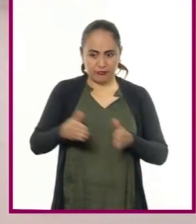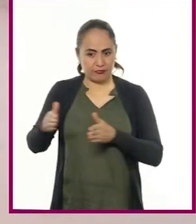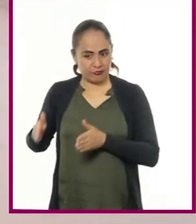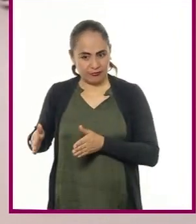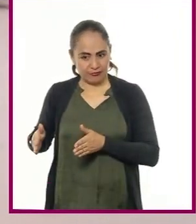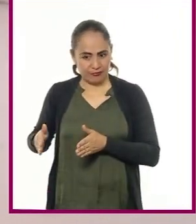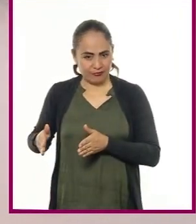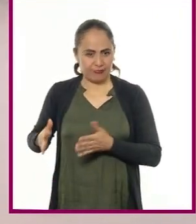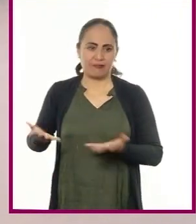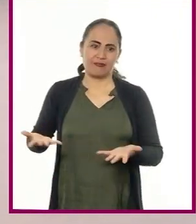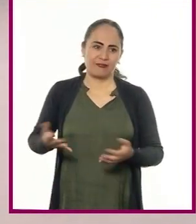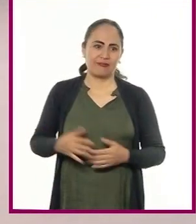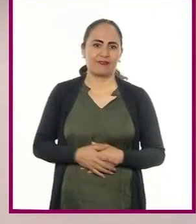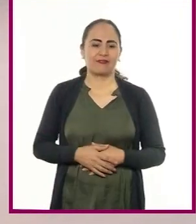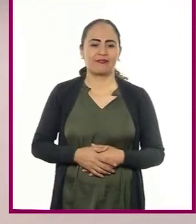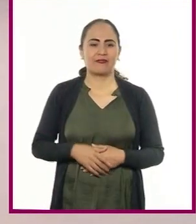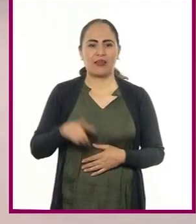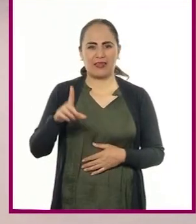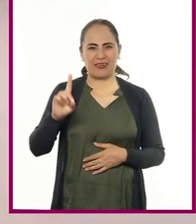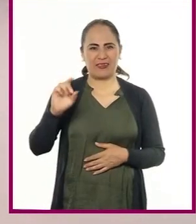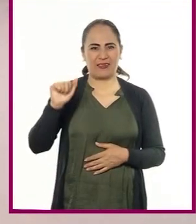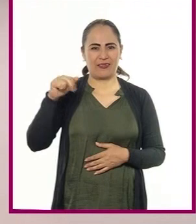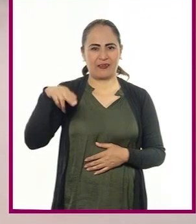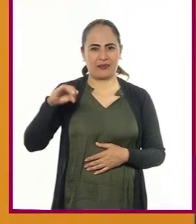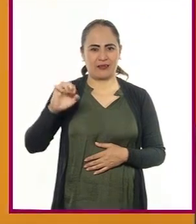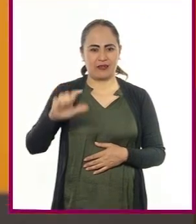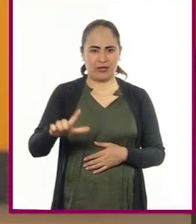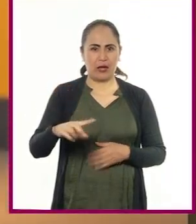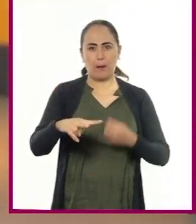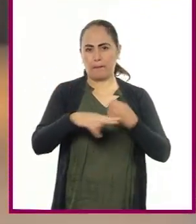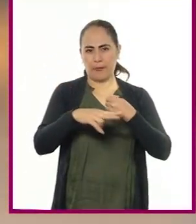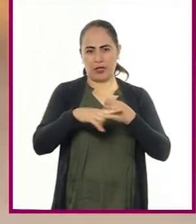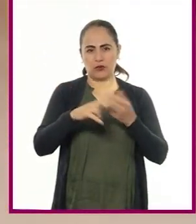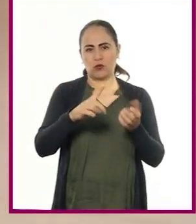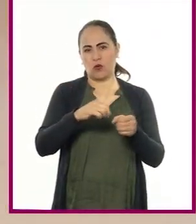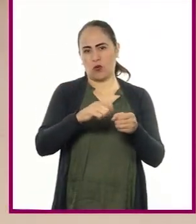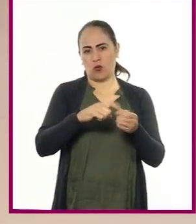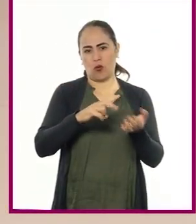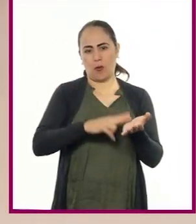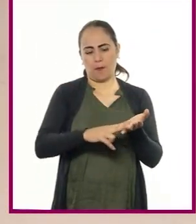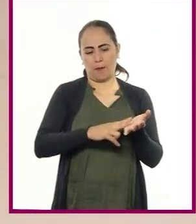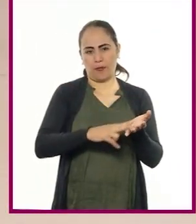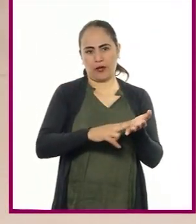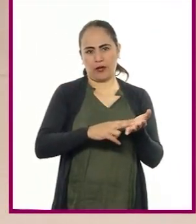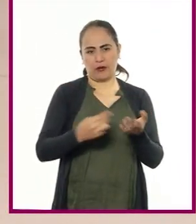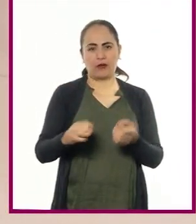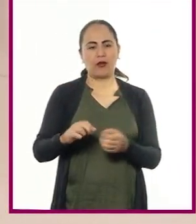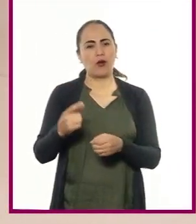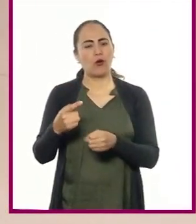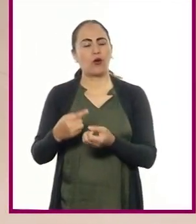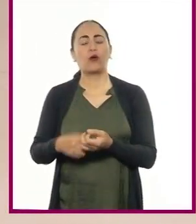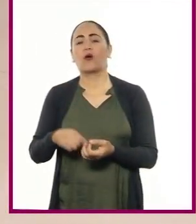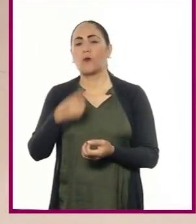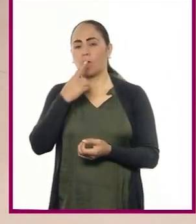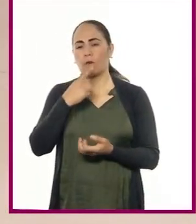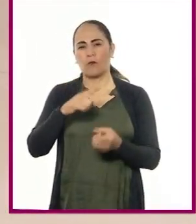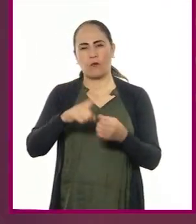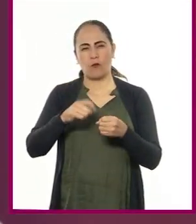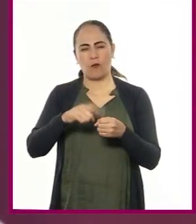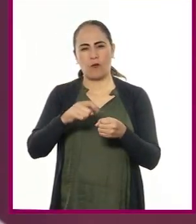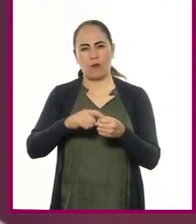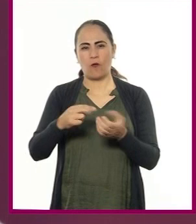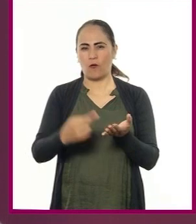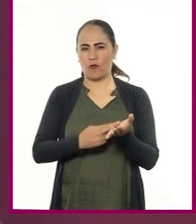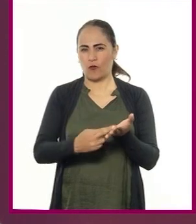Bien, aquí están las porterías de Daniel. Son los dos verdes y las dos rosas. Ok. Muy bien.